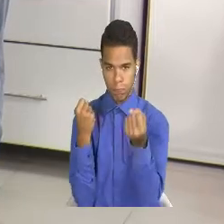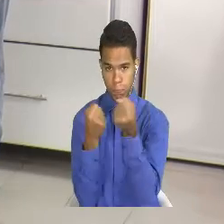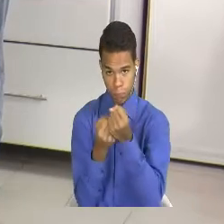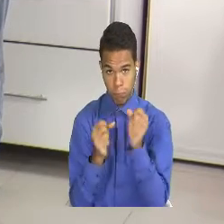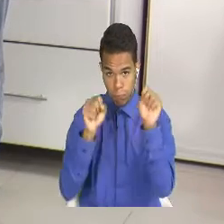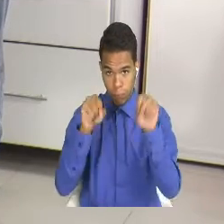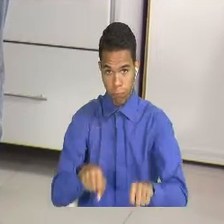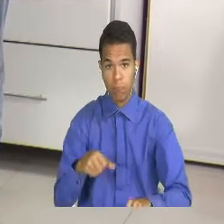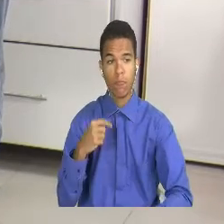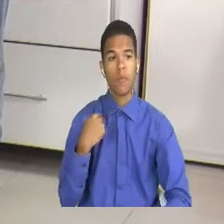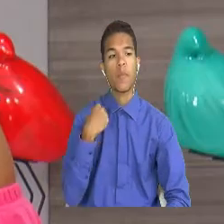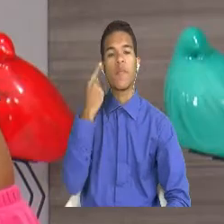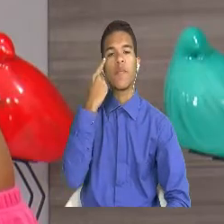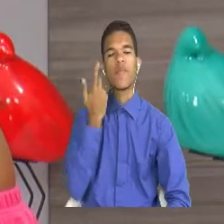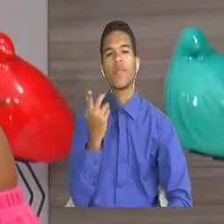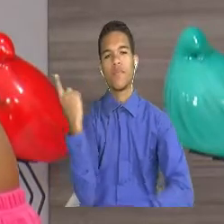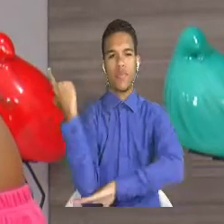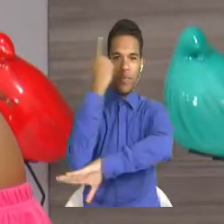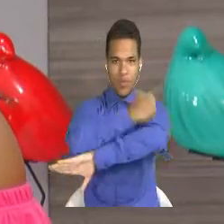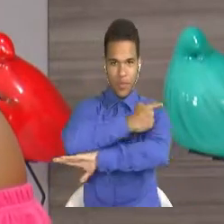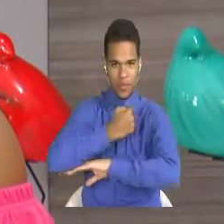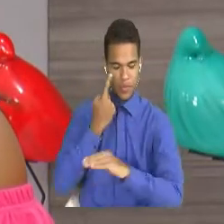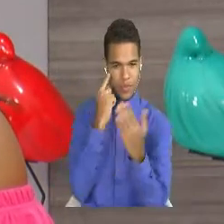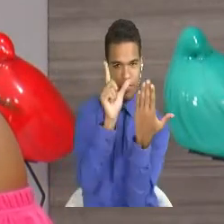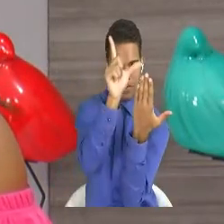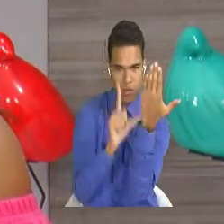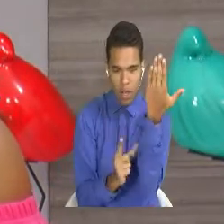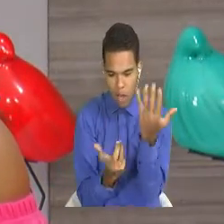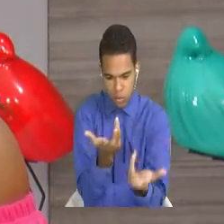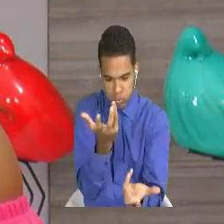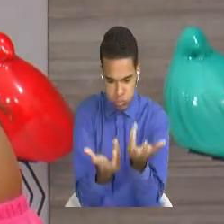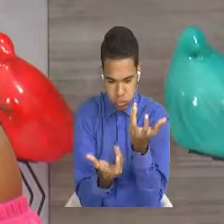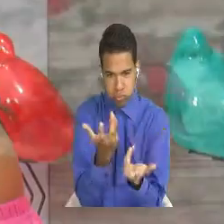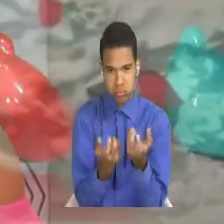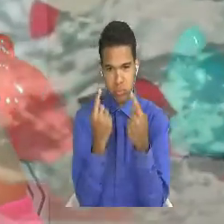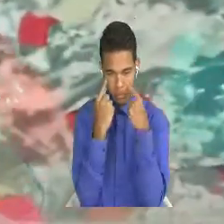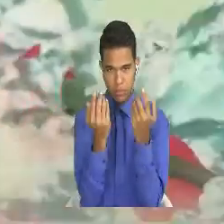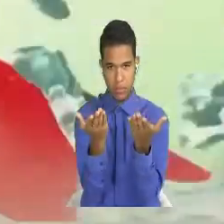vamos con el recetario del día de hoy porque hay que cocinar en A Pedir de Boca.